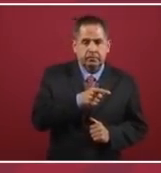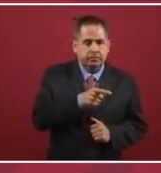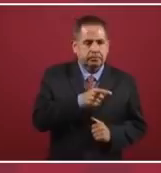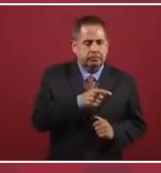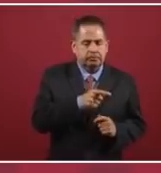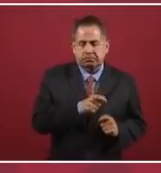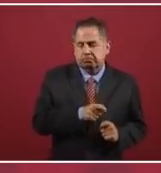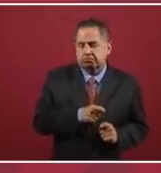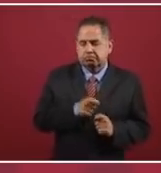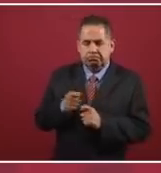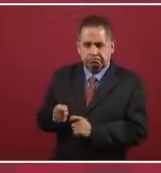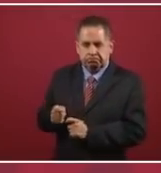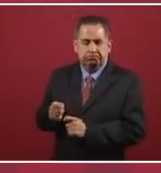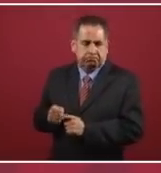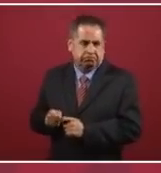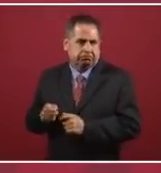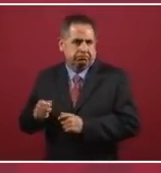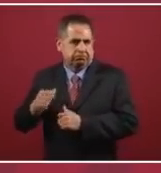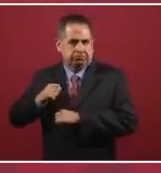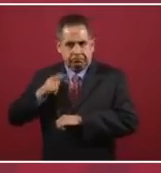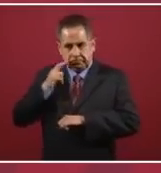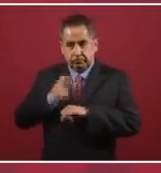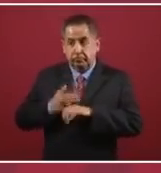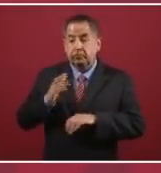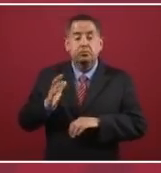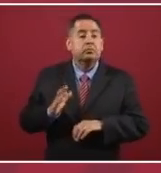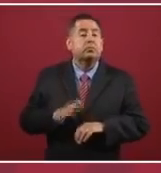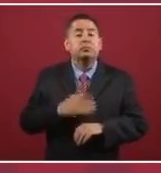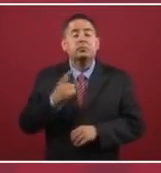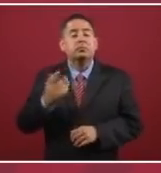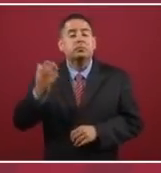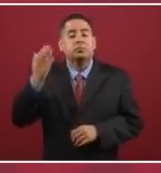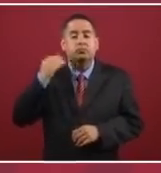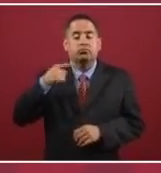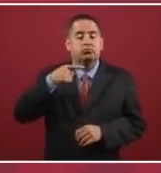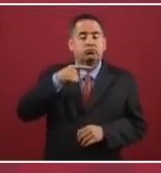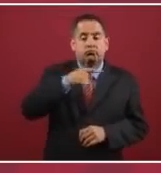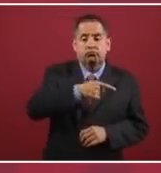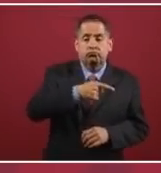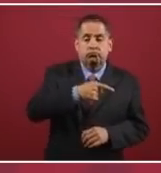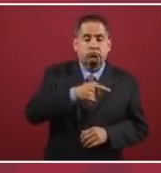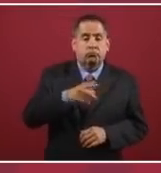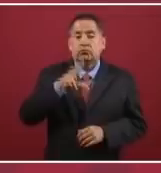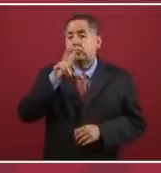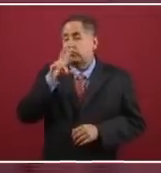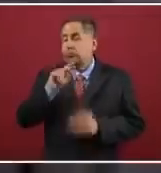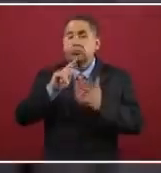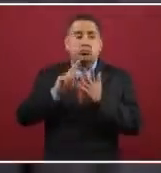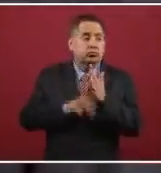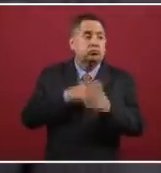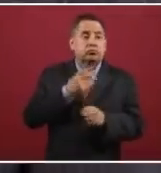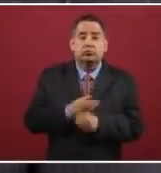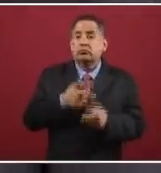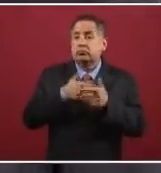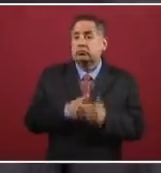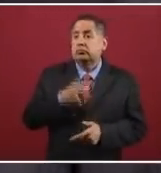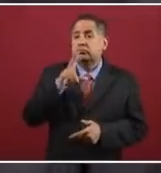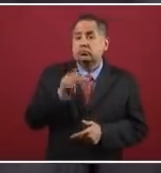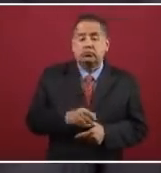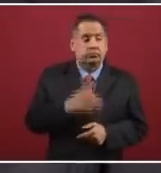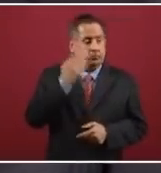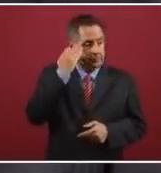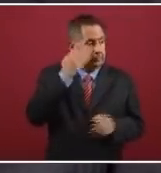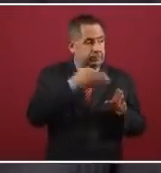compartió el poder, porque había llegado con la bandera de la no reelección, se le termina el